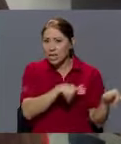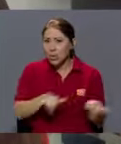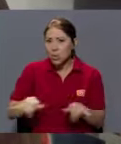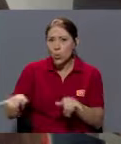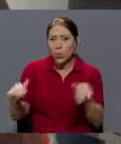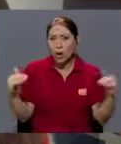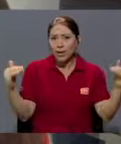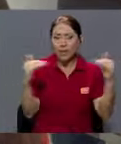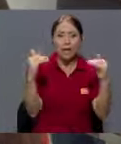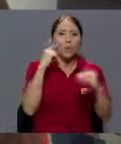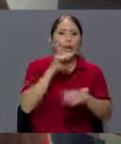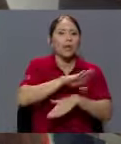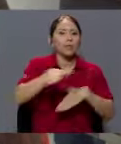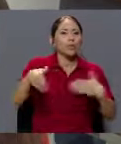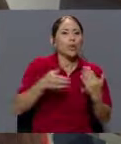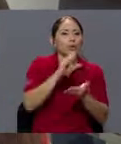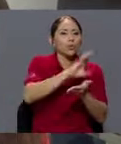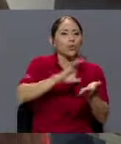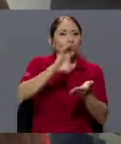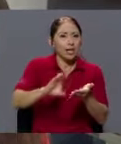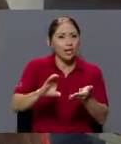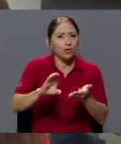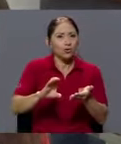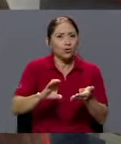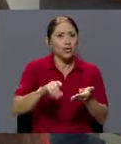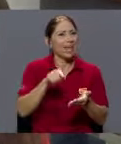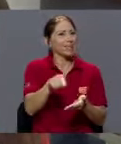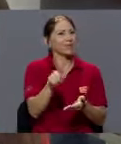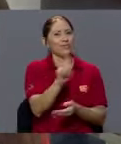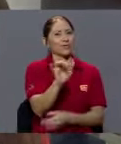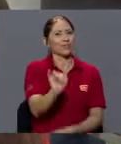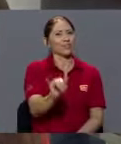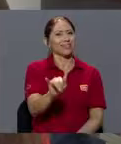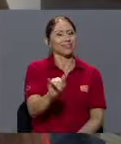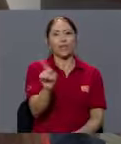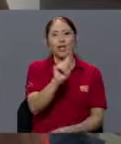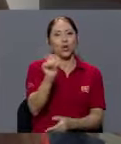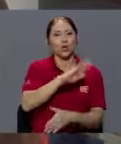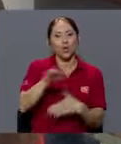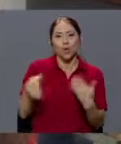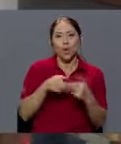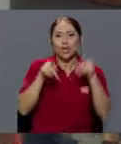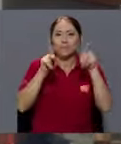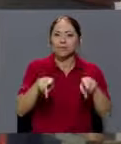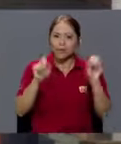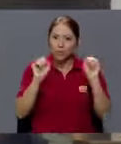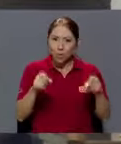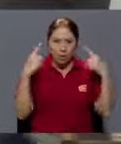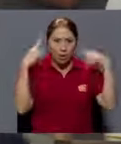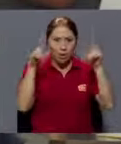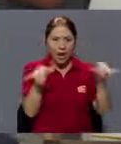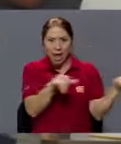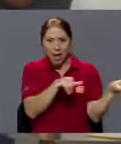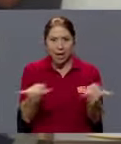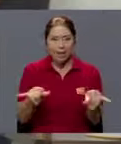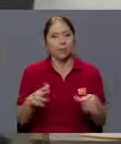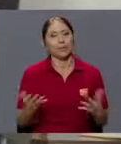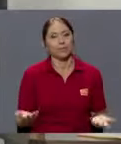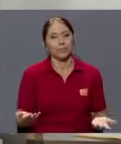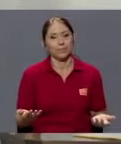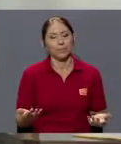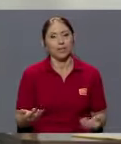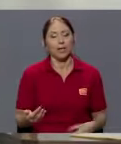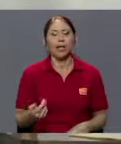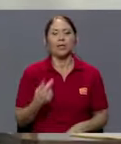todos los colegios, pienso que es un vacío porque no todas las personas tienen los mismos alcances, ¿verdad? Entonces,